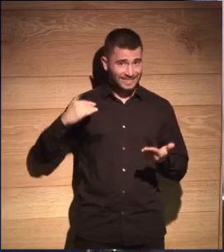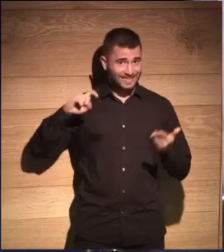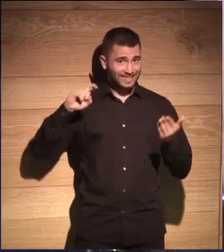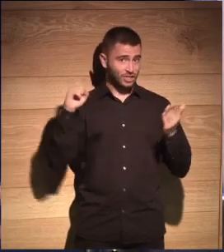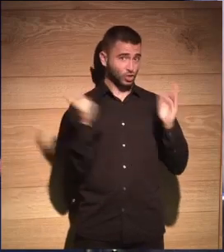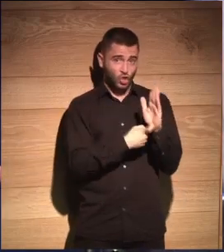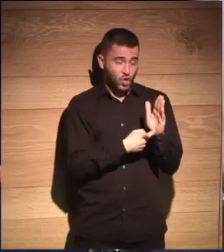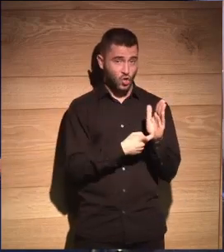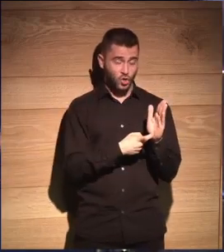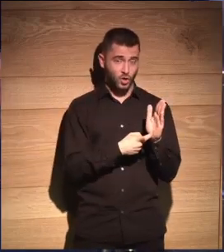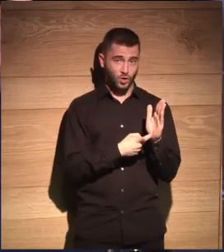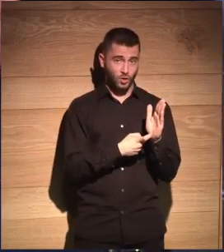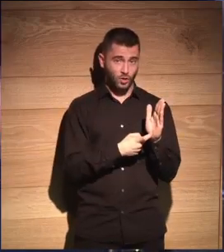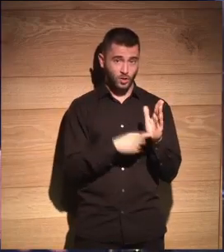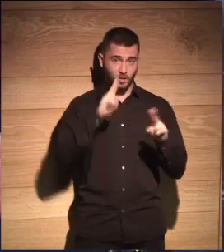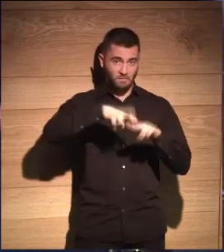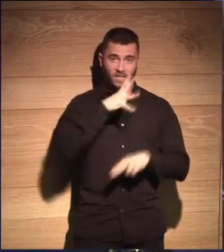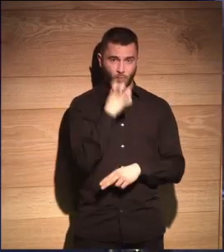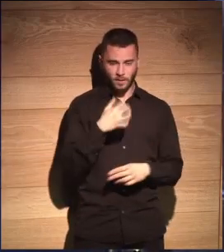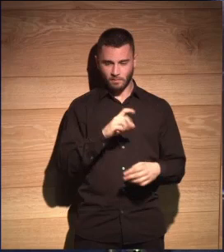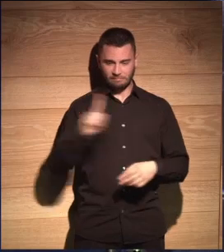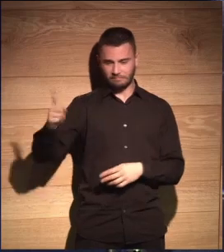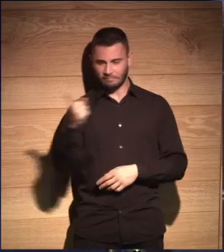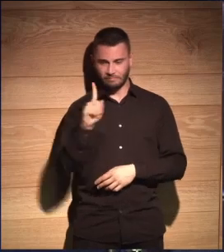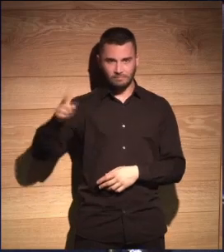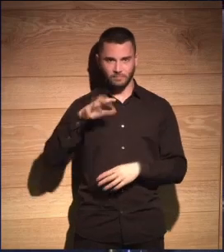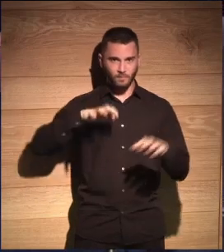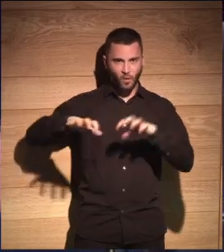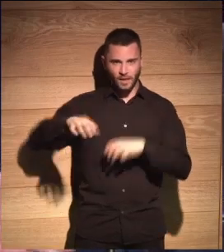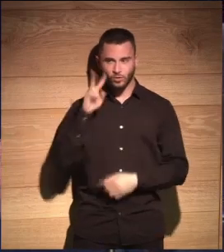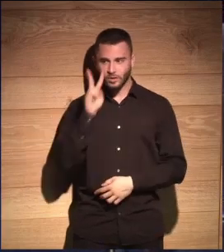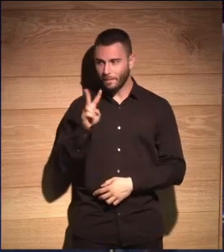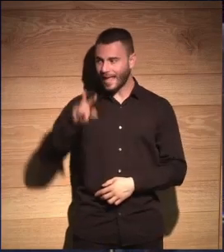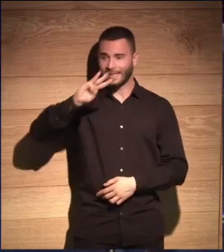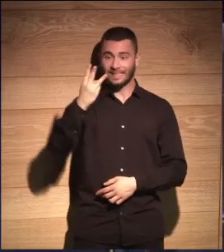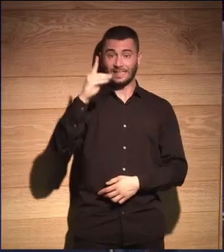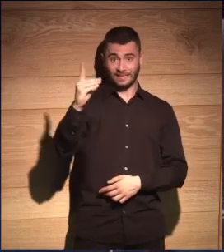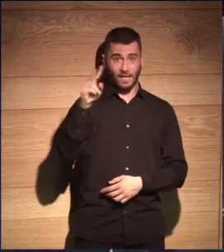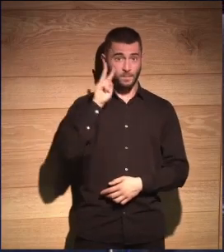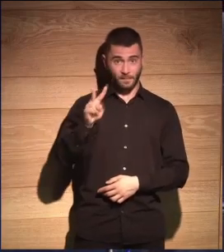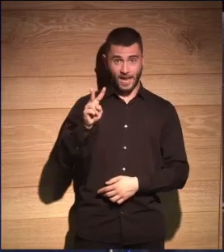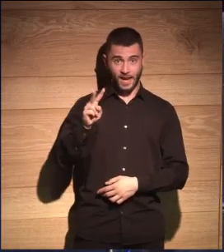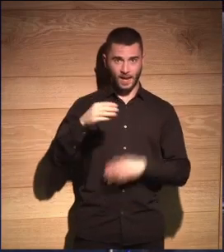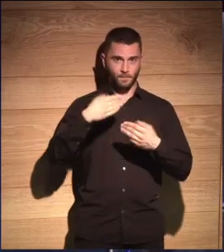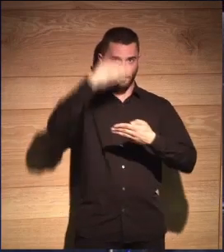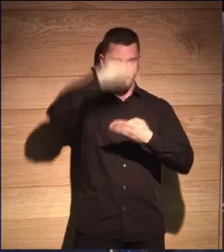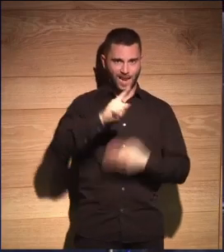como el hecho de ver Blazard moviéndose, verlo en 3D en vez de en una imagen